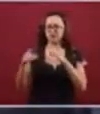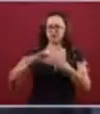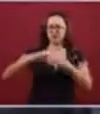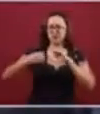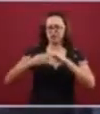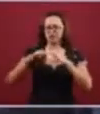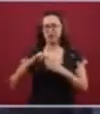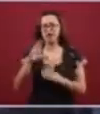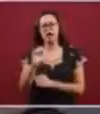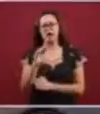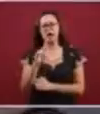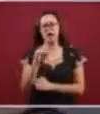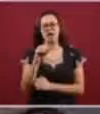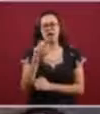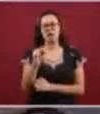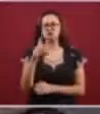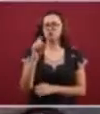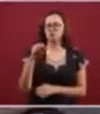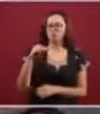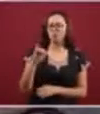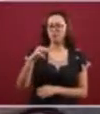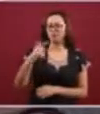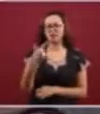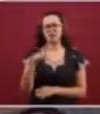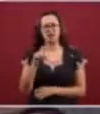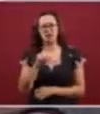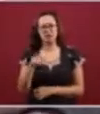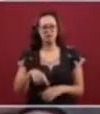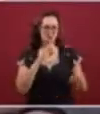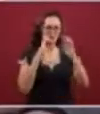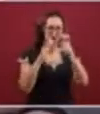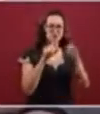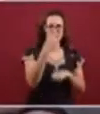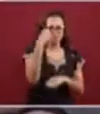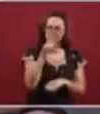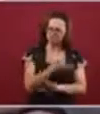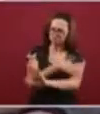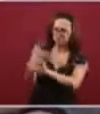periodista Carlos Domínguez para que hablara mal de él. Por ejemplo,